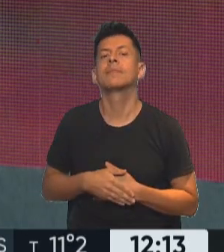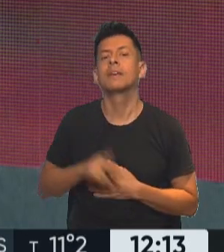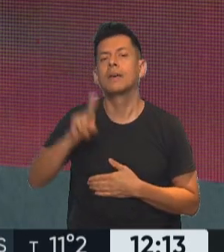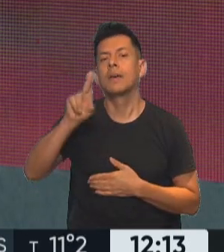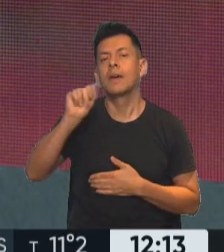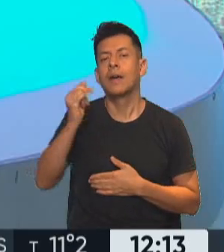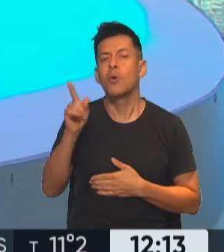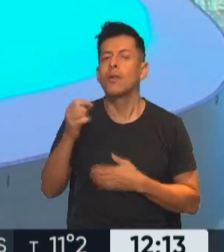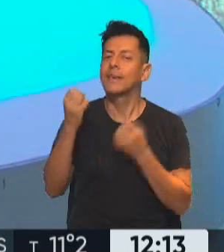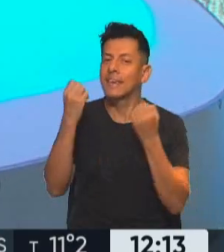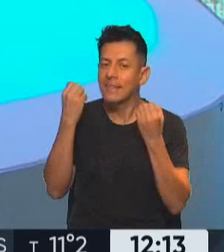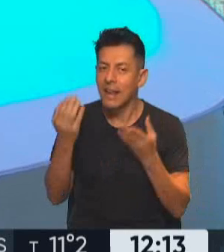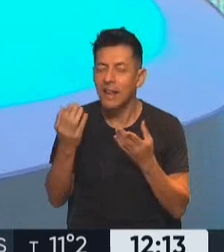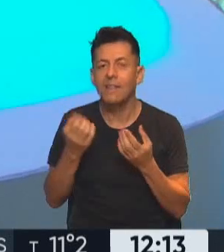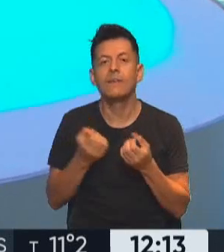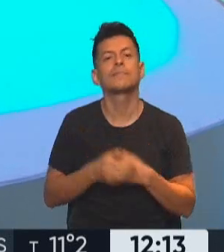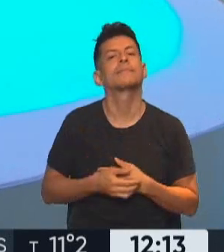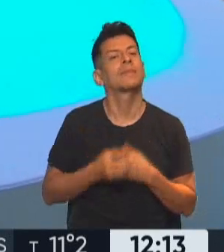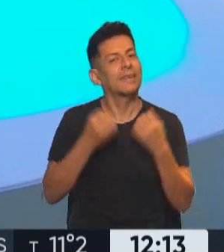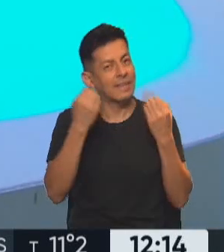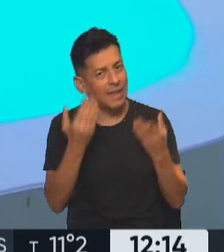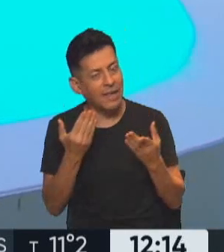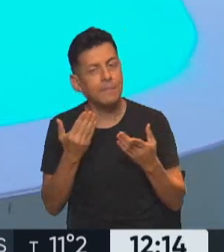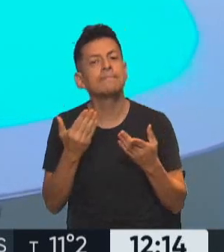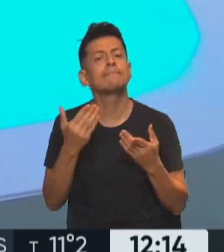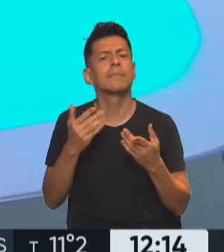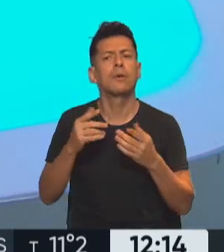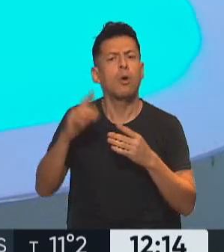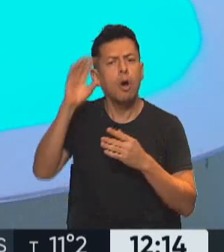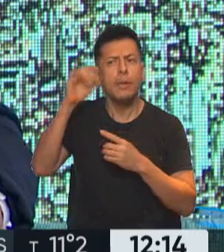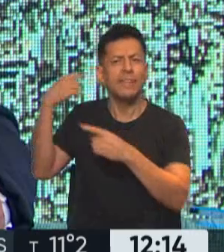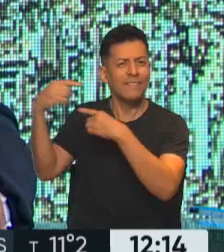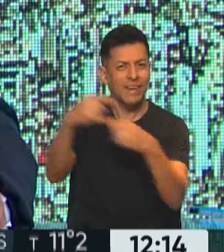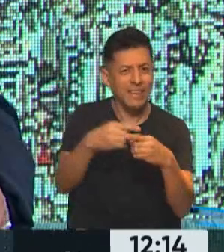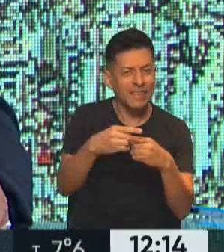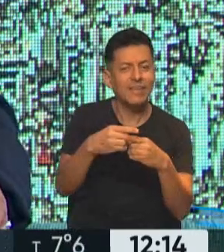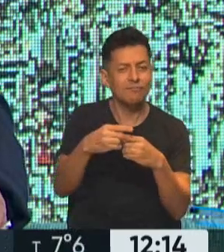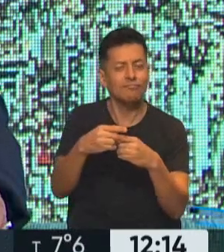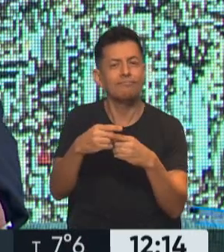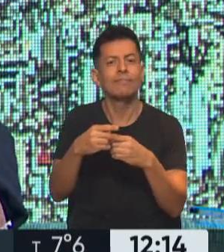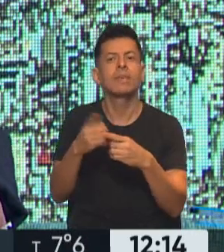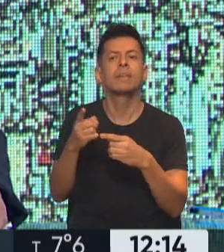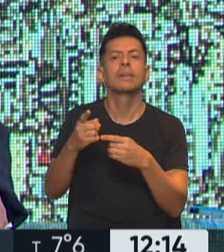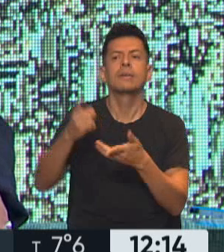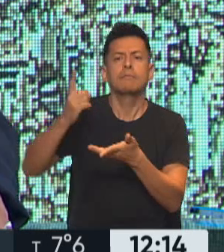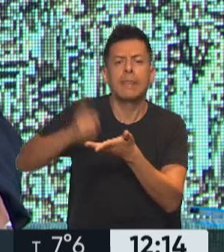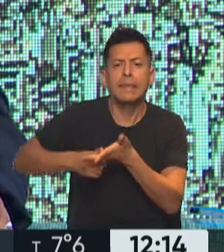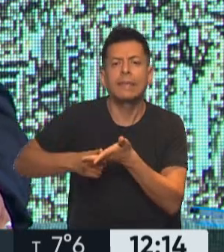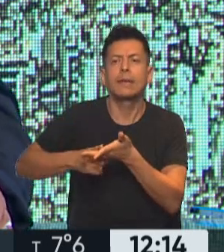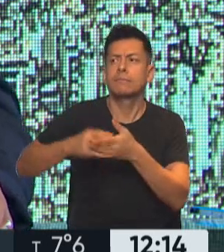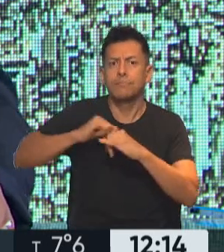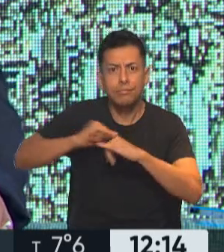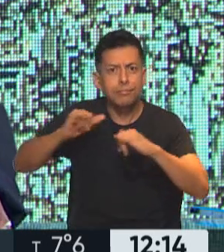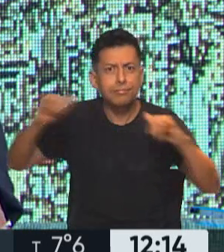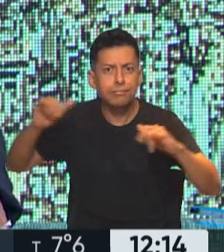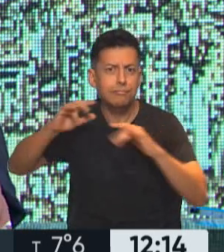¿Cómo estamos? ¿Qué tal? ¿Cómo te va, Pablo? Y ya con algunas repercusiones, porque sí, evidentemente a medida que se han conocido los alcances, exacto, ha habido más